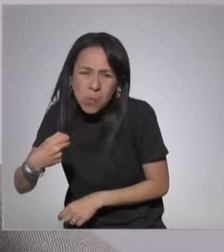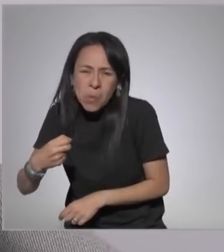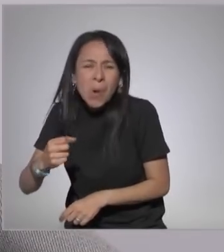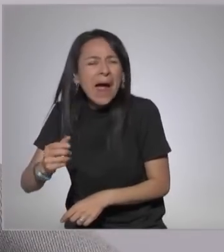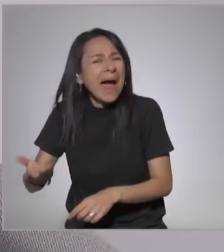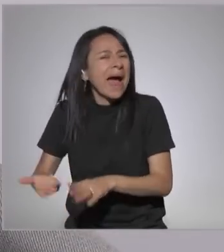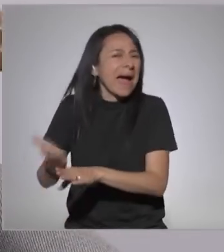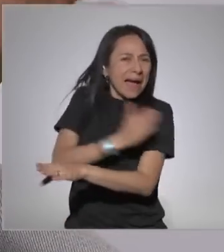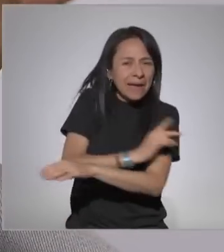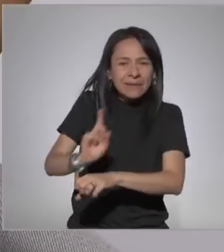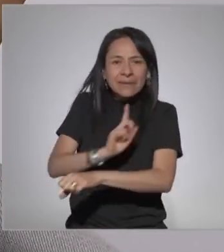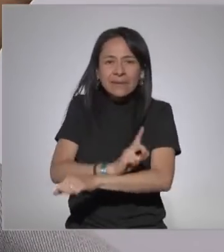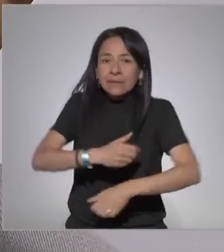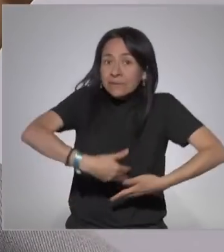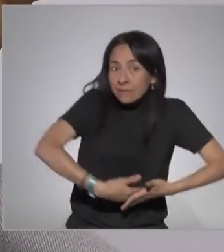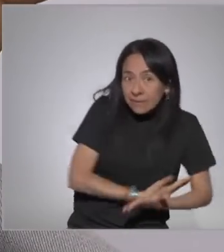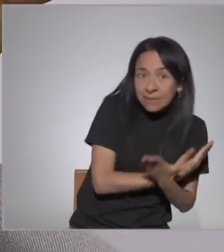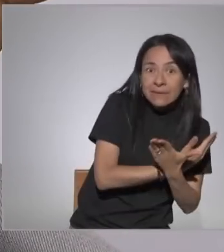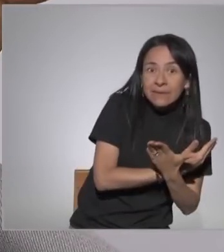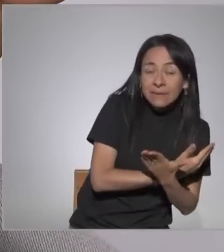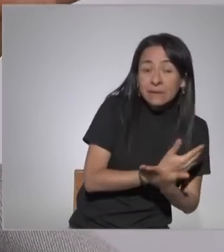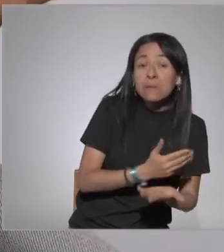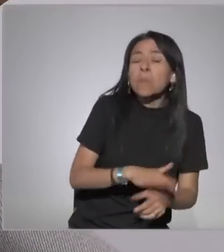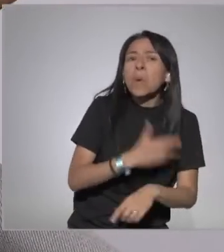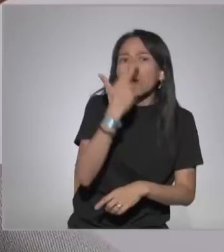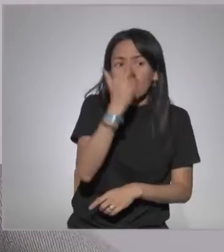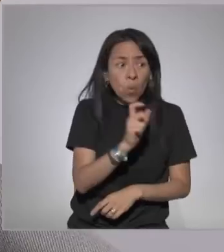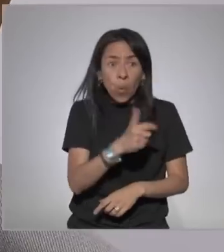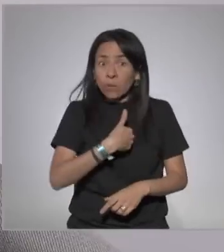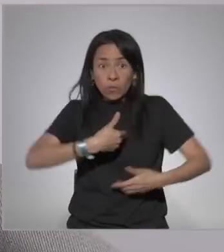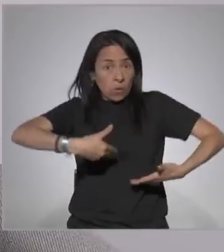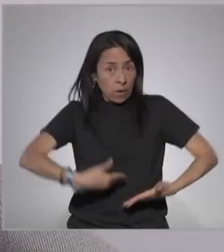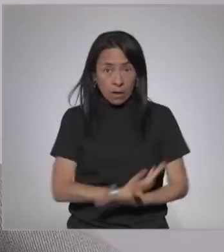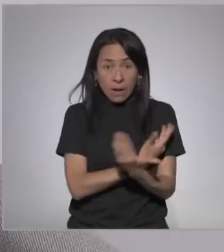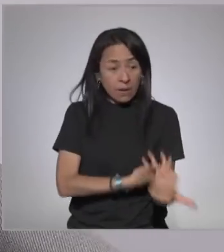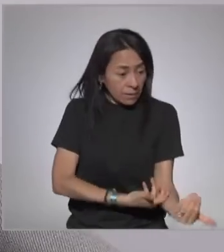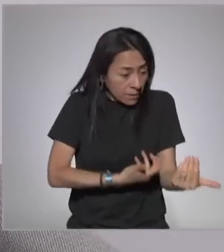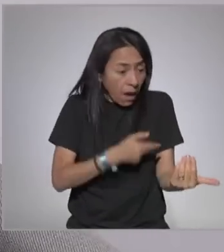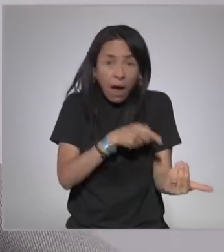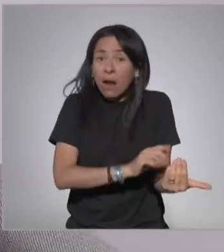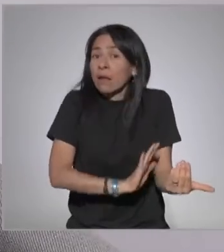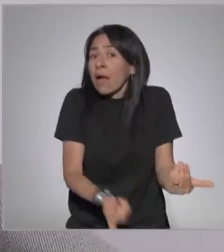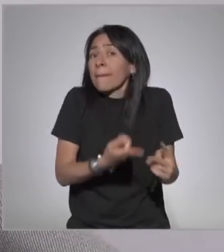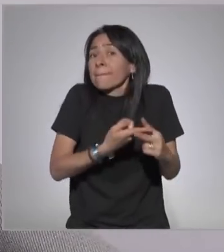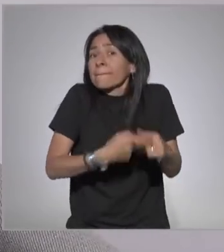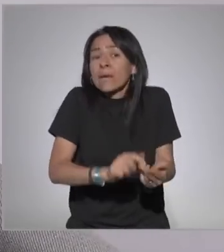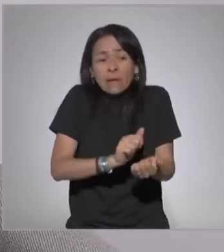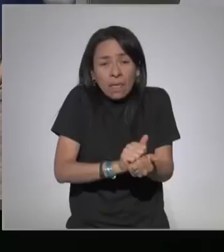unos minutos y ya empezamos a envejecer. Claro. ¿Sí? Nada más que nosotros desde una